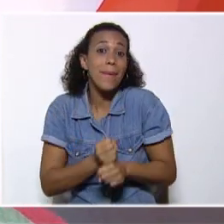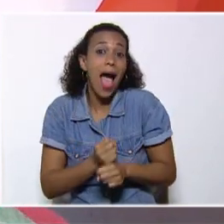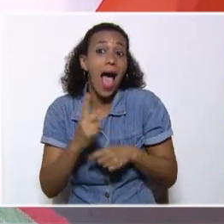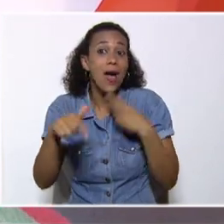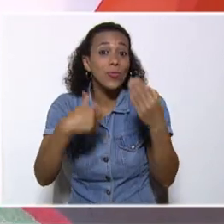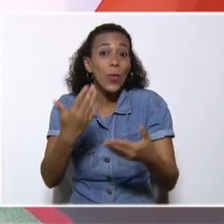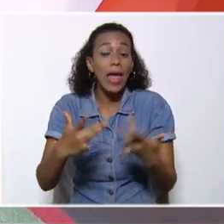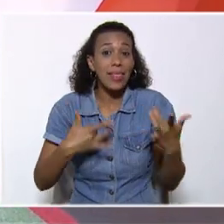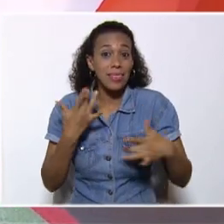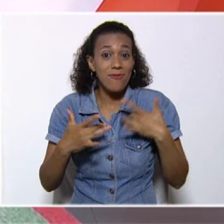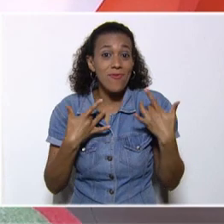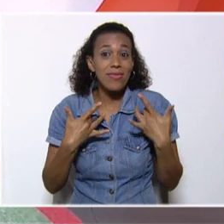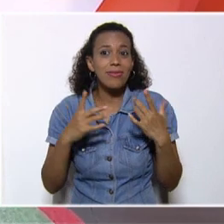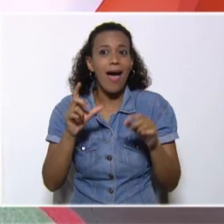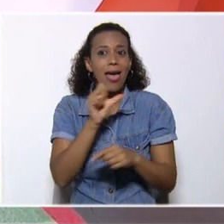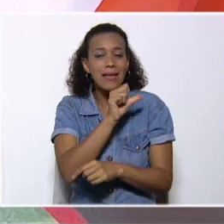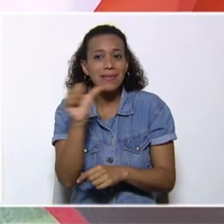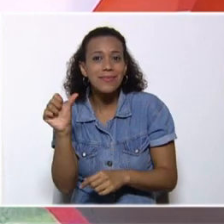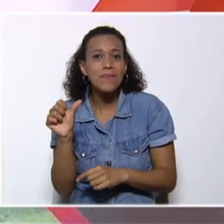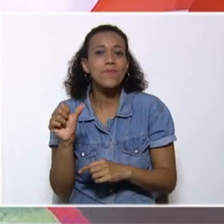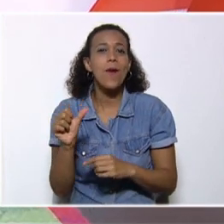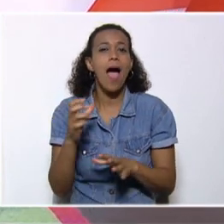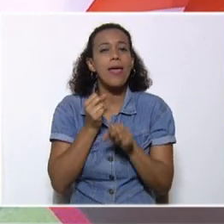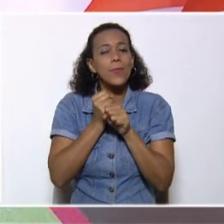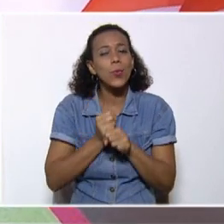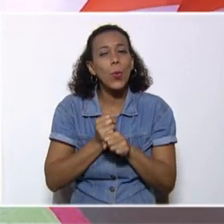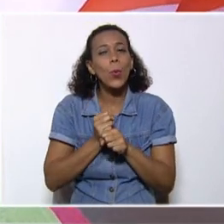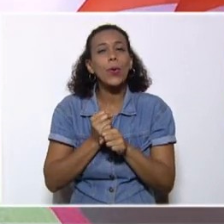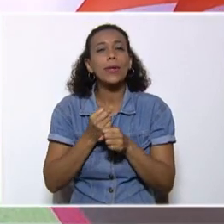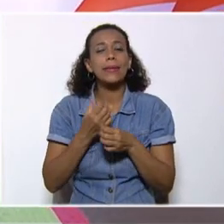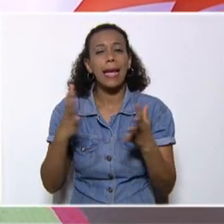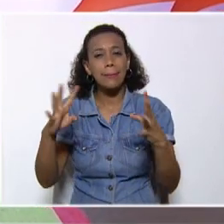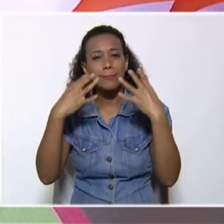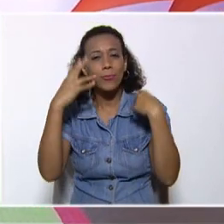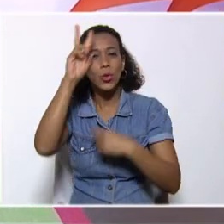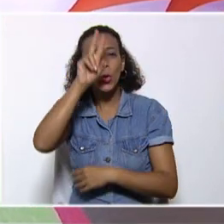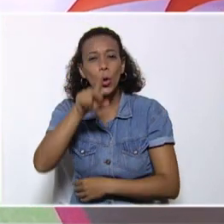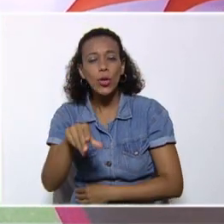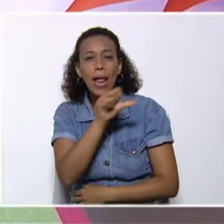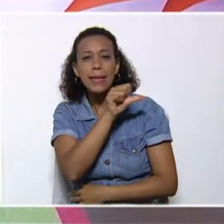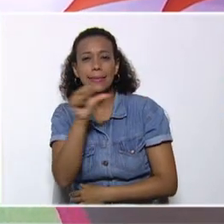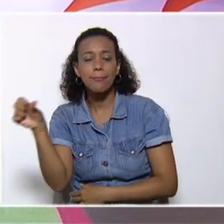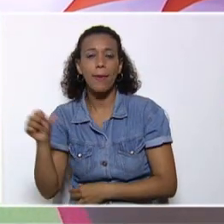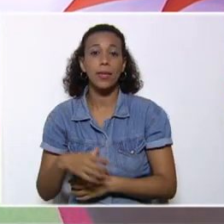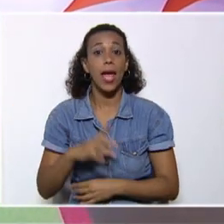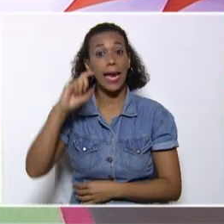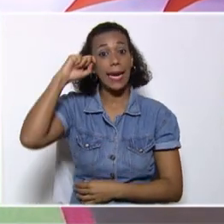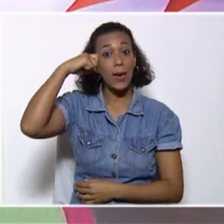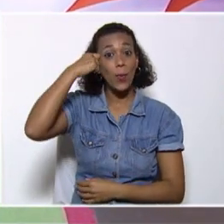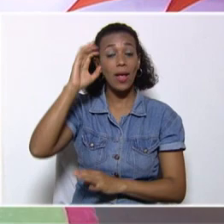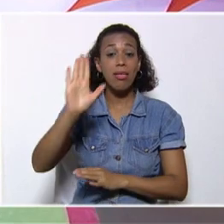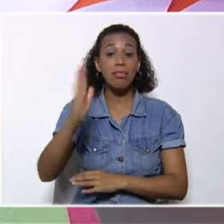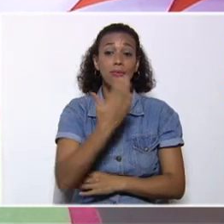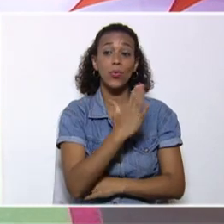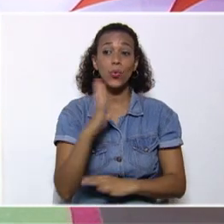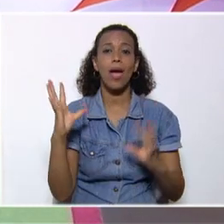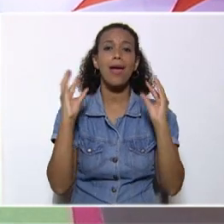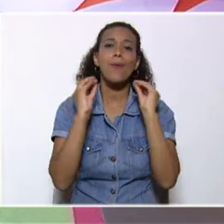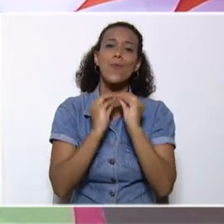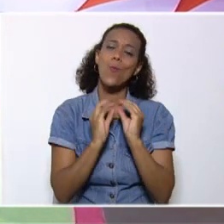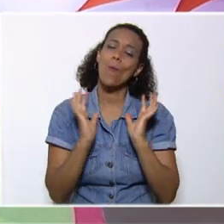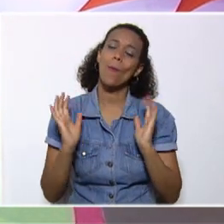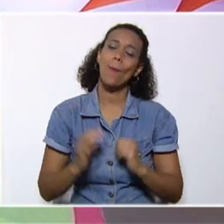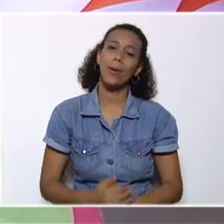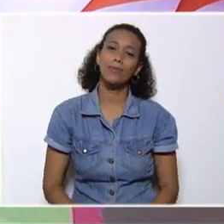las próximas actividades que le tenemos planificadas y que le estaremos llevando a casa todos los días durante la semana. Y recuerden que ser diferente es